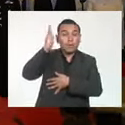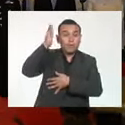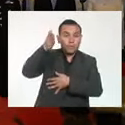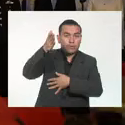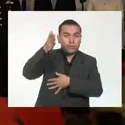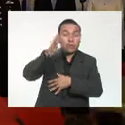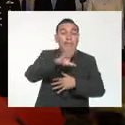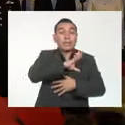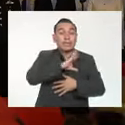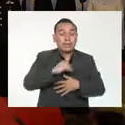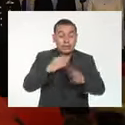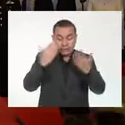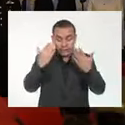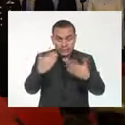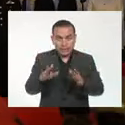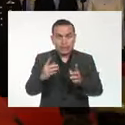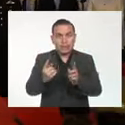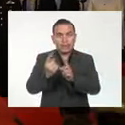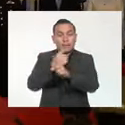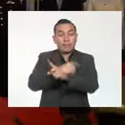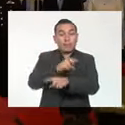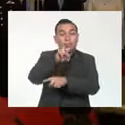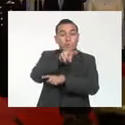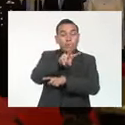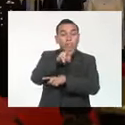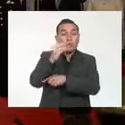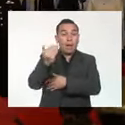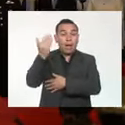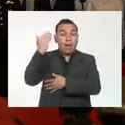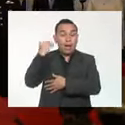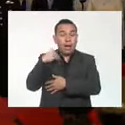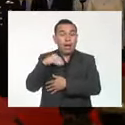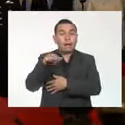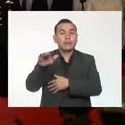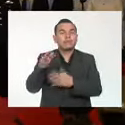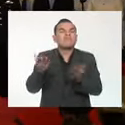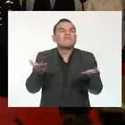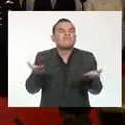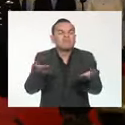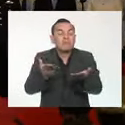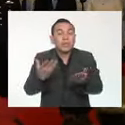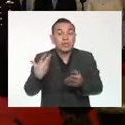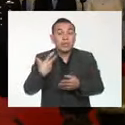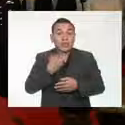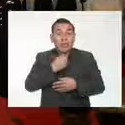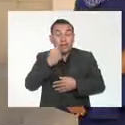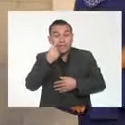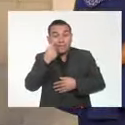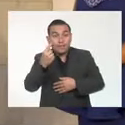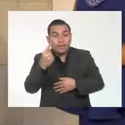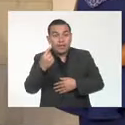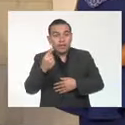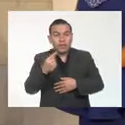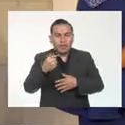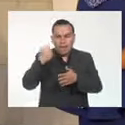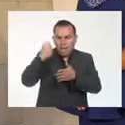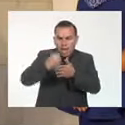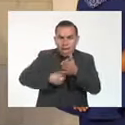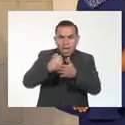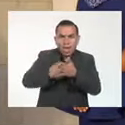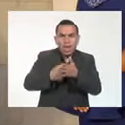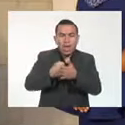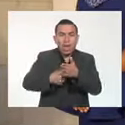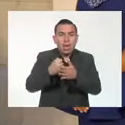cambió para siempre hace poco más de 2 años. Y a pesar de que llevamos la mayoría de nuestra gestión combatiendo la